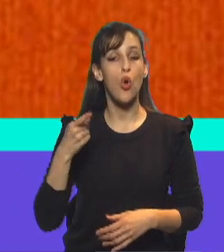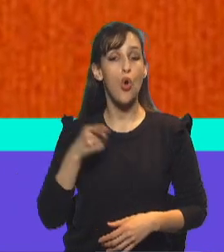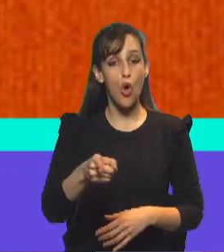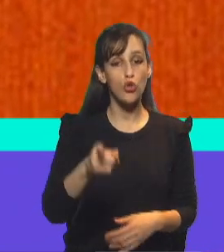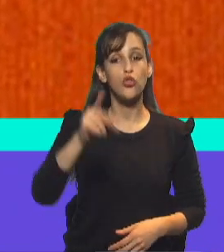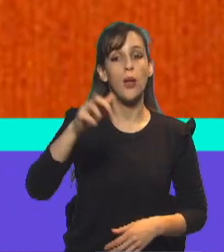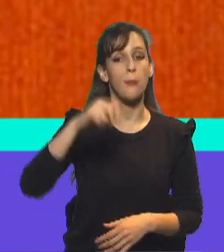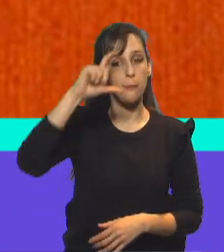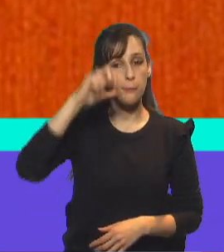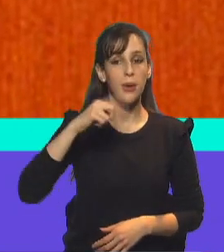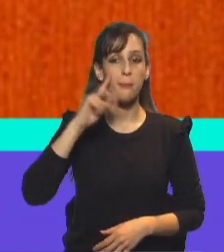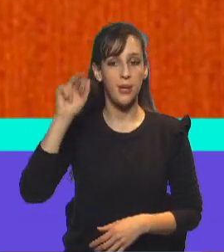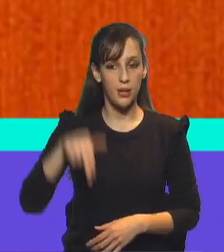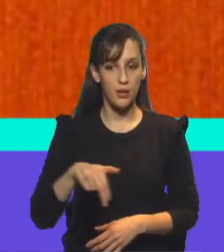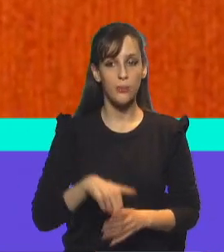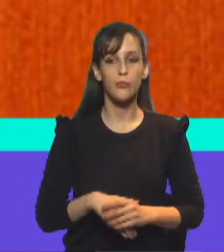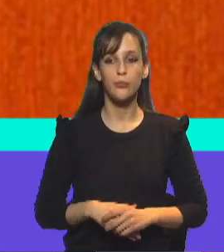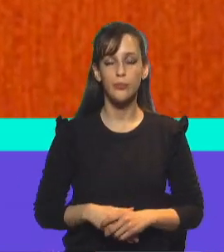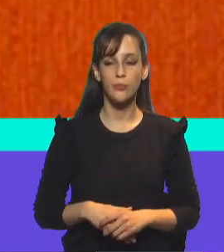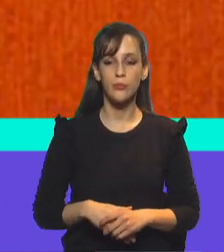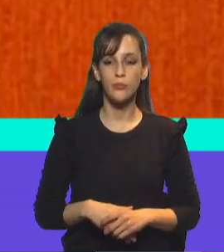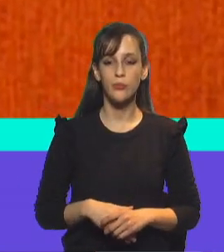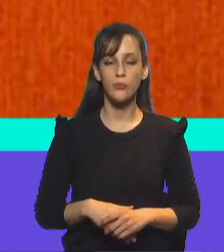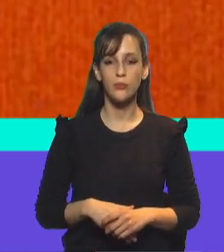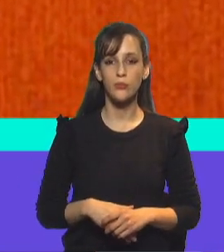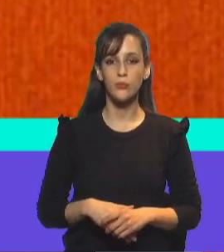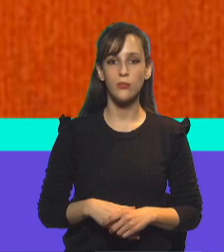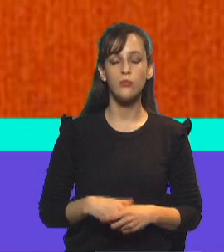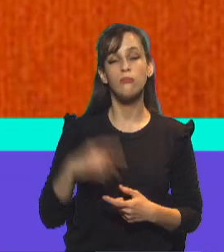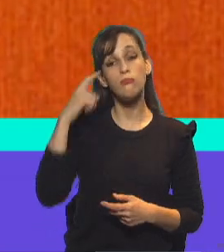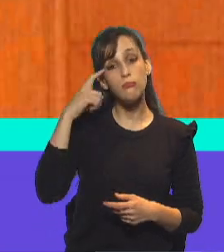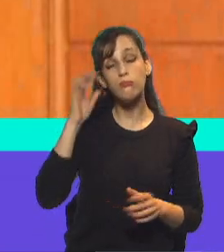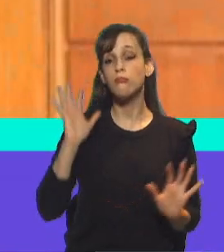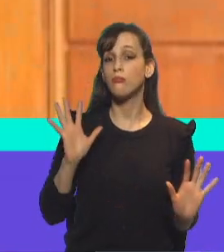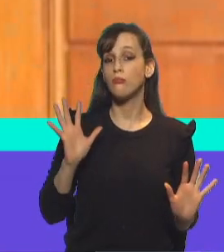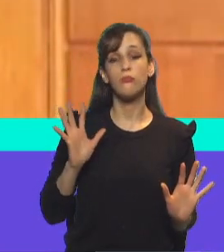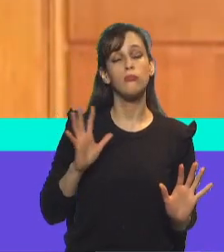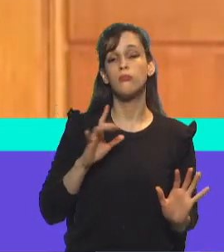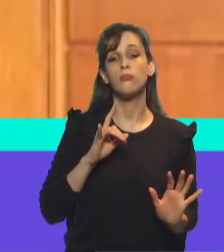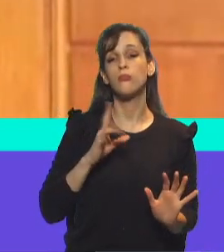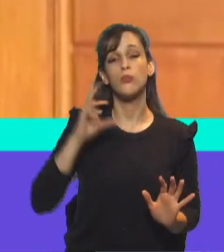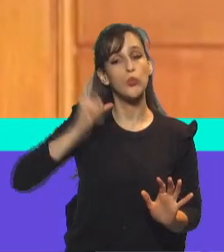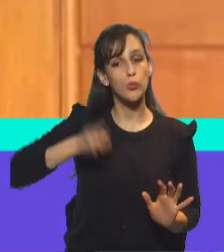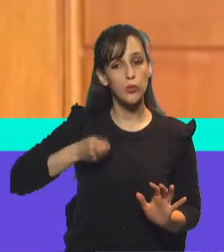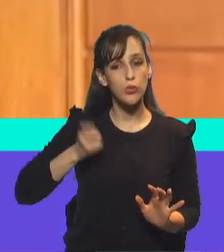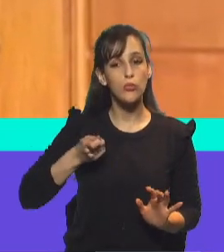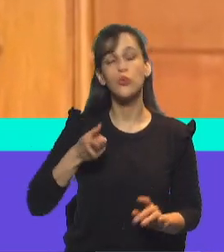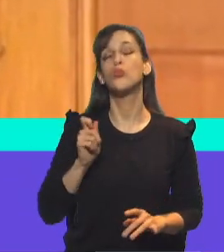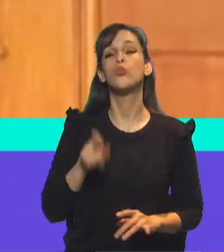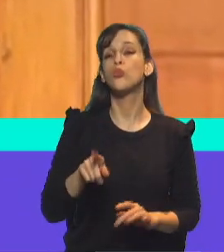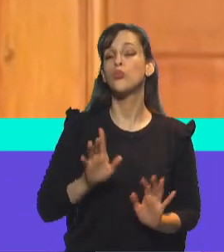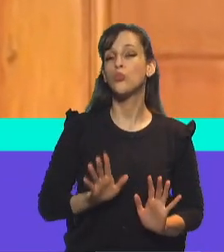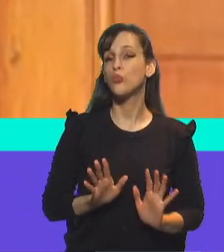Pepín. Supongo que lo que hará garantizar el debido proceso y la defensa en juicio, pero una vez cumplido todos los